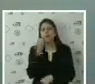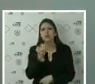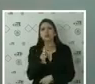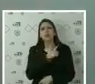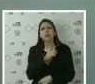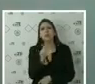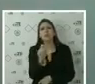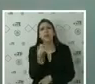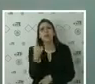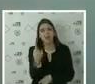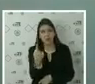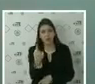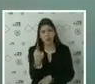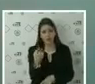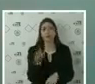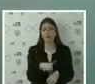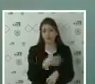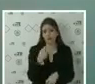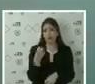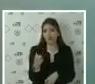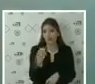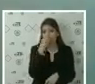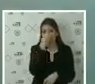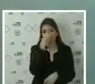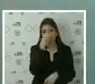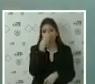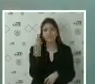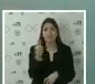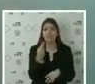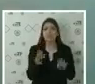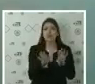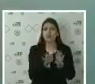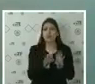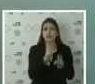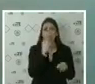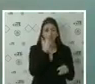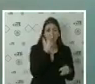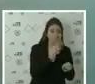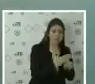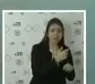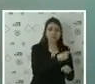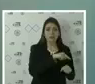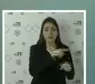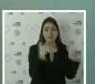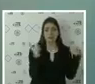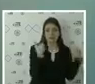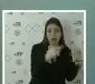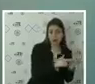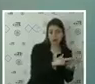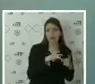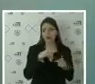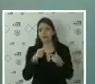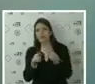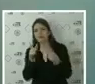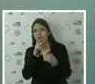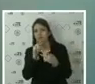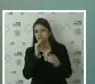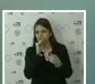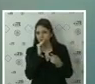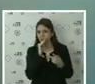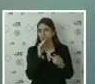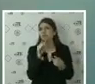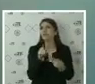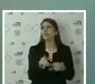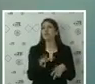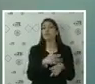justo como mencionaban anteriormente, una corresponsabilidad entre los maestros y los padres de familia, ¿no? Porque